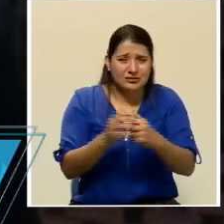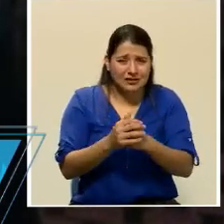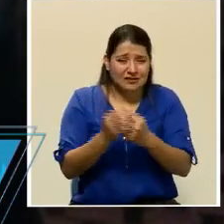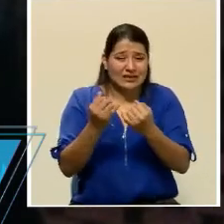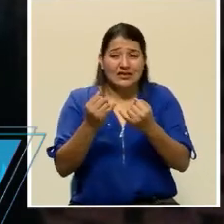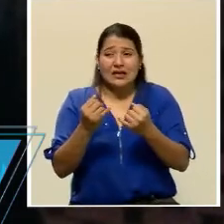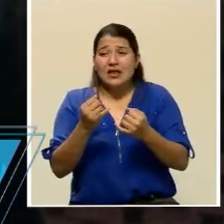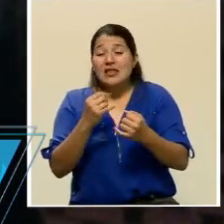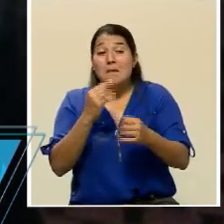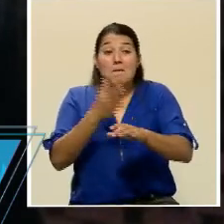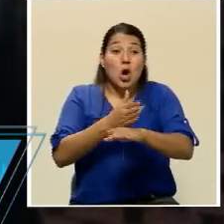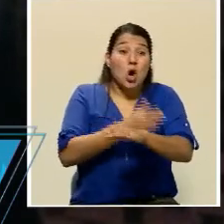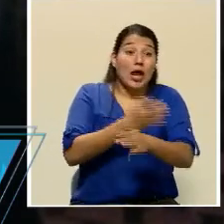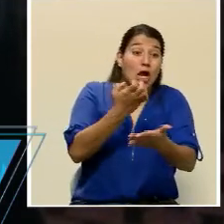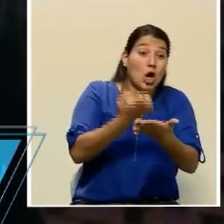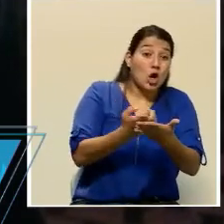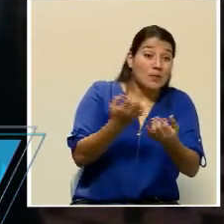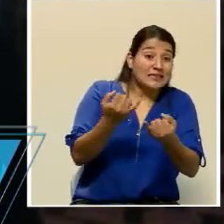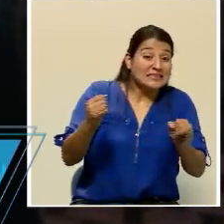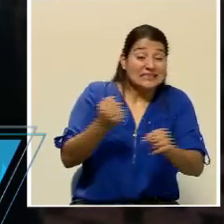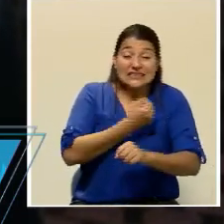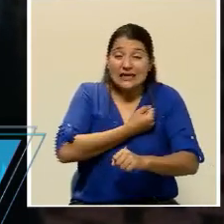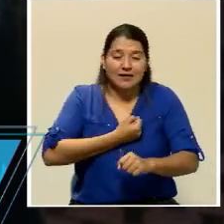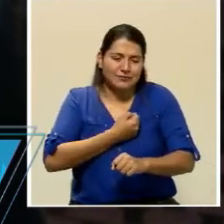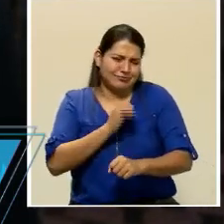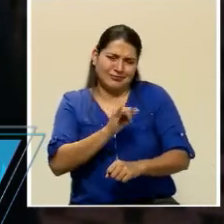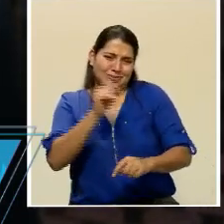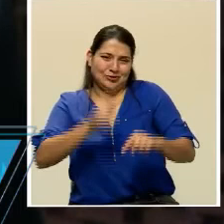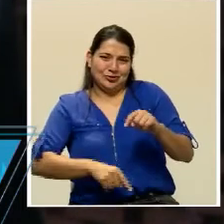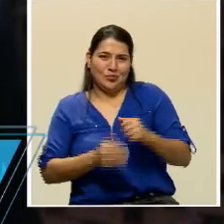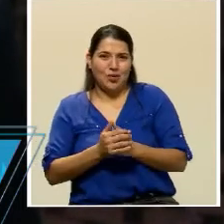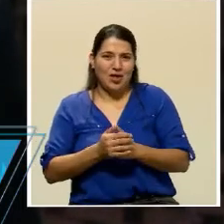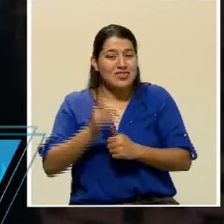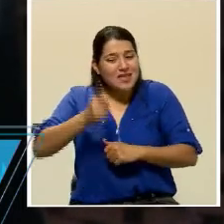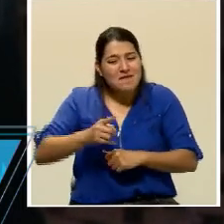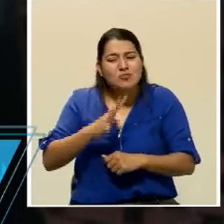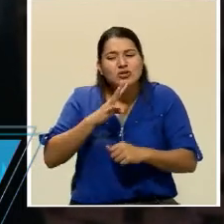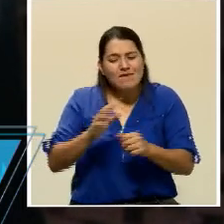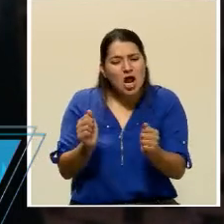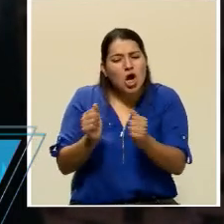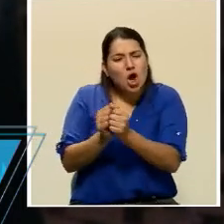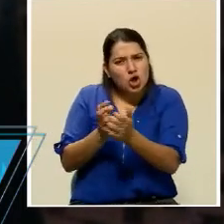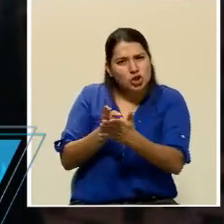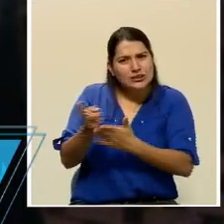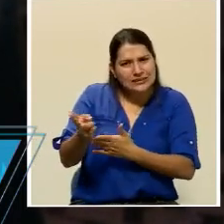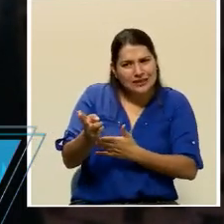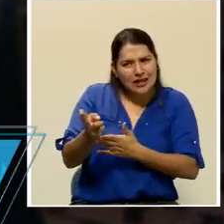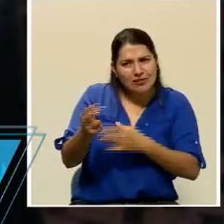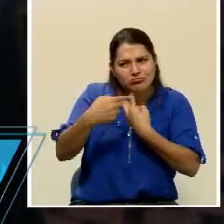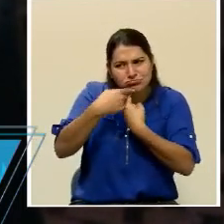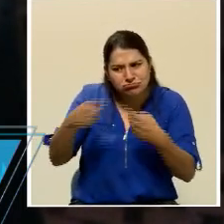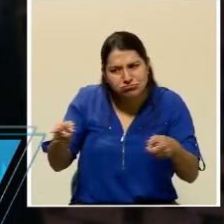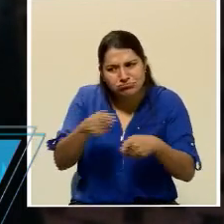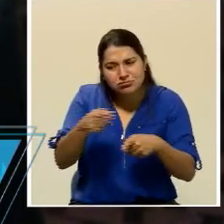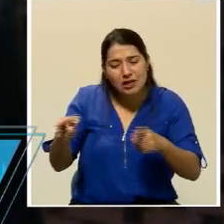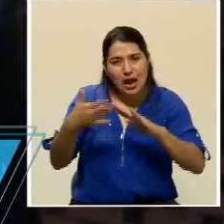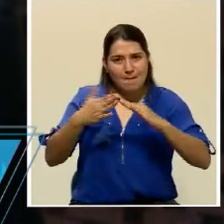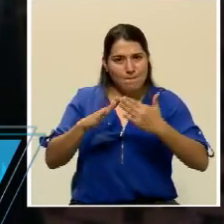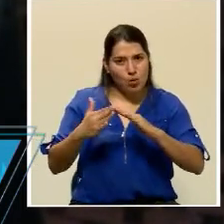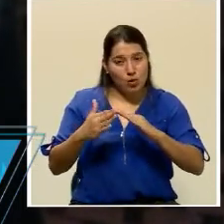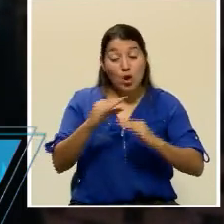cierto, eso no es cierto. Al país hay que hablarle con la verdad y los partidos políticos tenemos